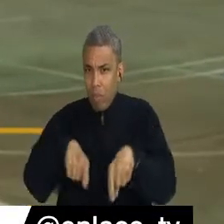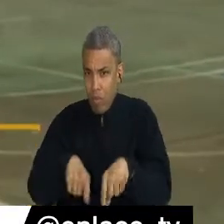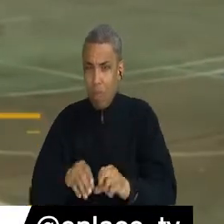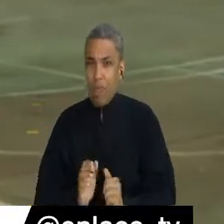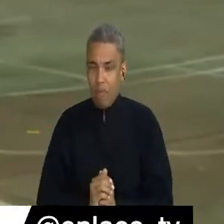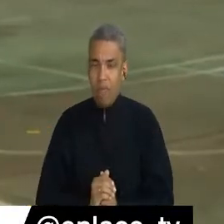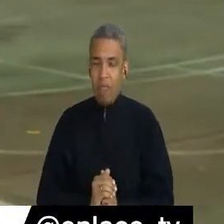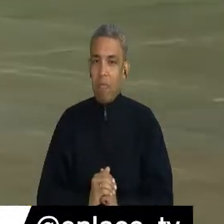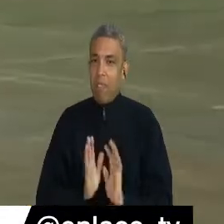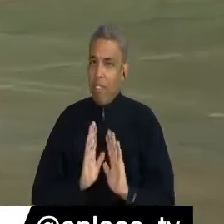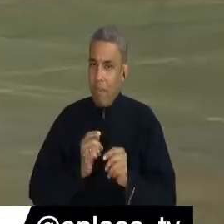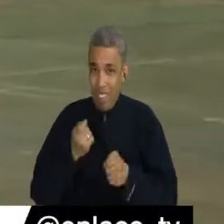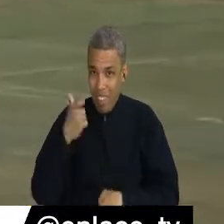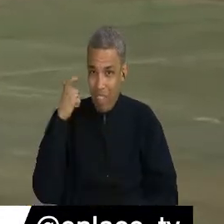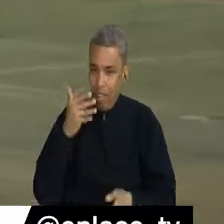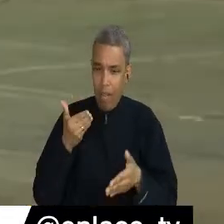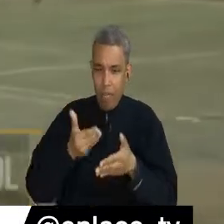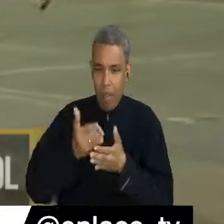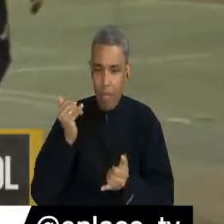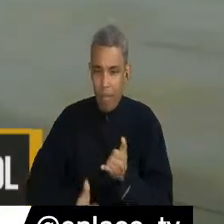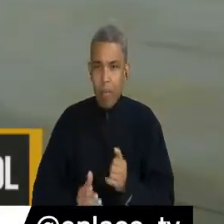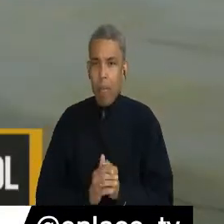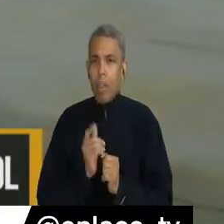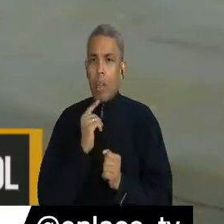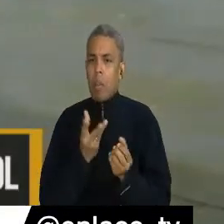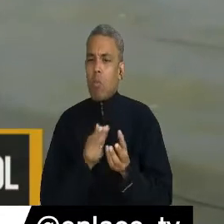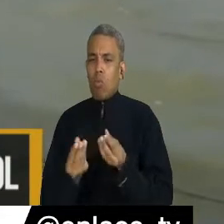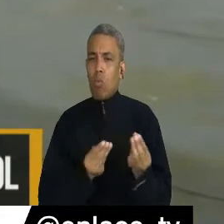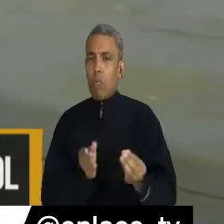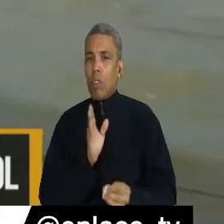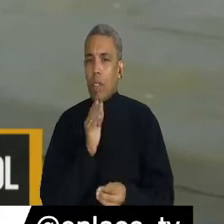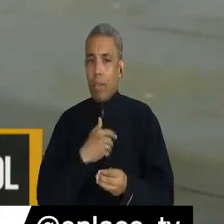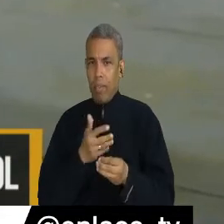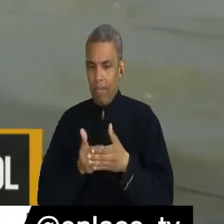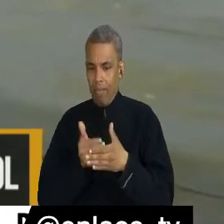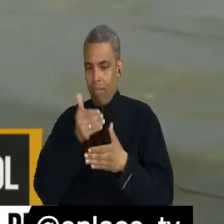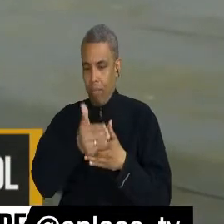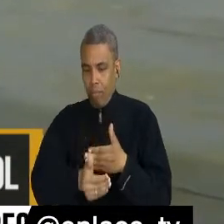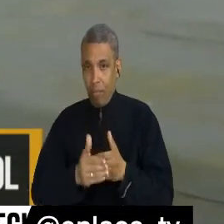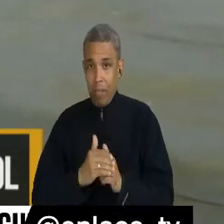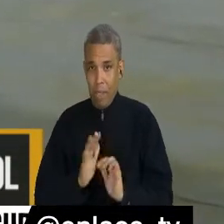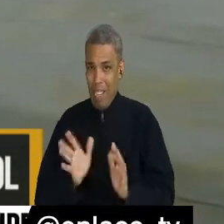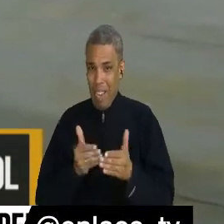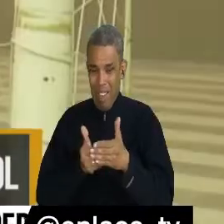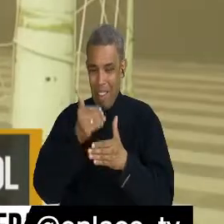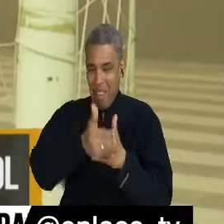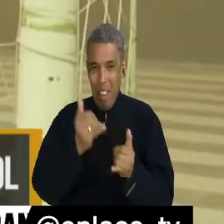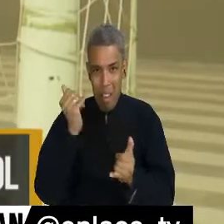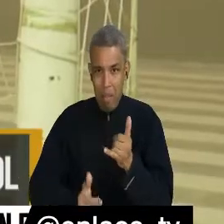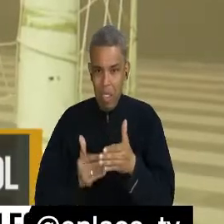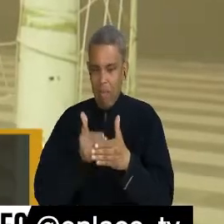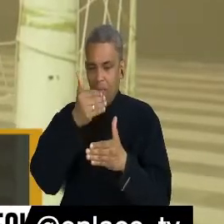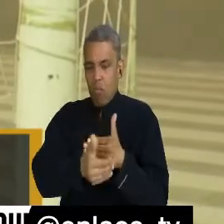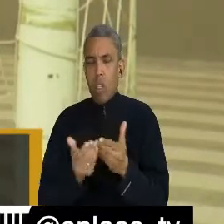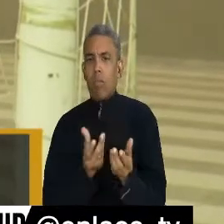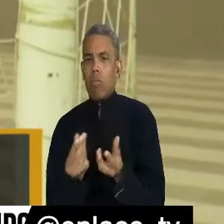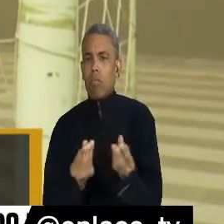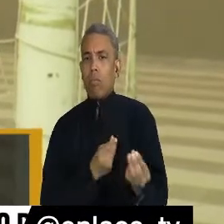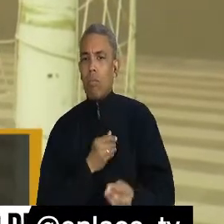los diferentes barrios de la ciudad. Estos son los equipos que hacen parte del seleccionado del grupo de finalistas. El torneo avanza de muy buena manera,